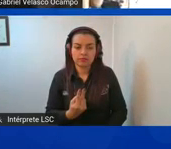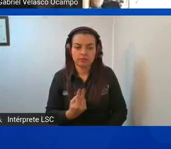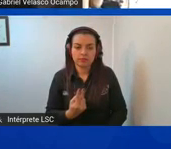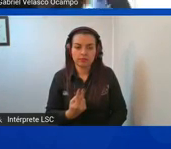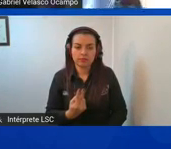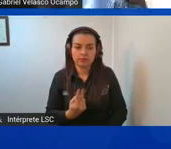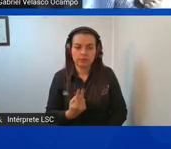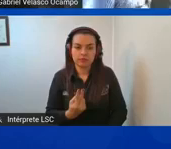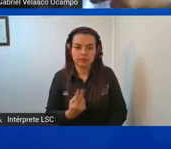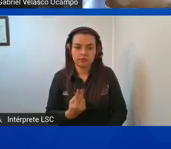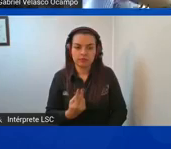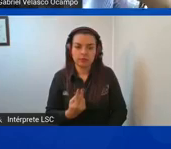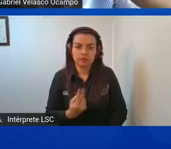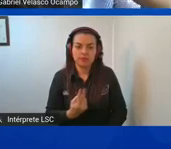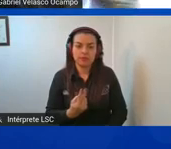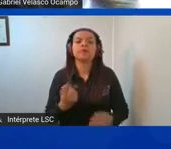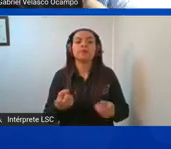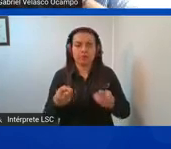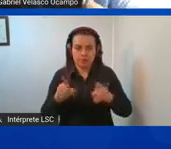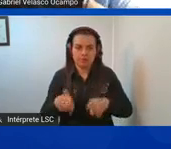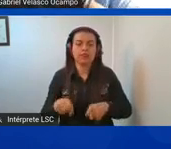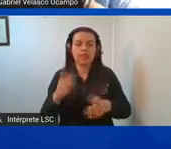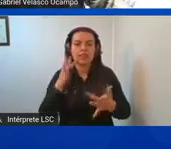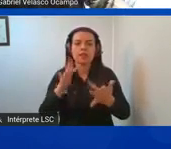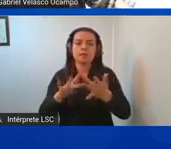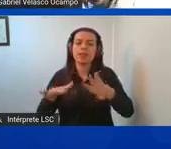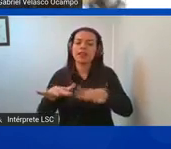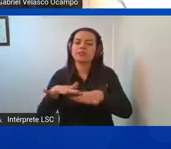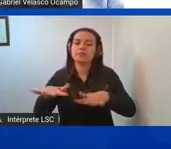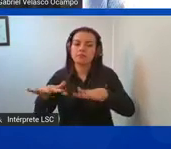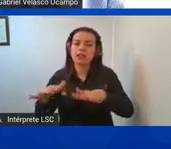También va a tener un espacio para los